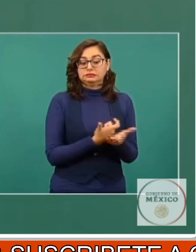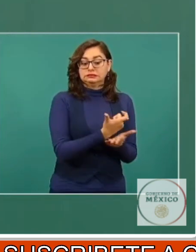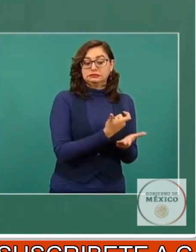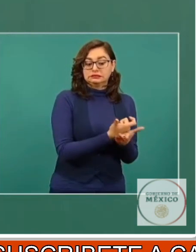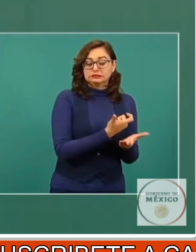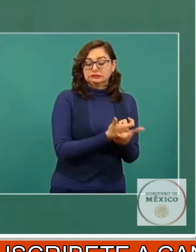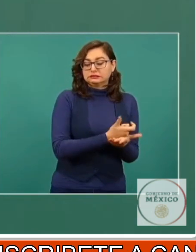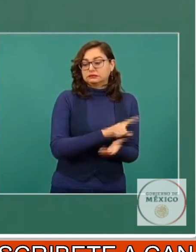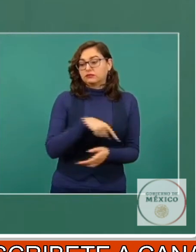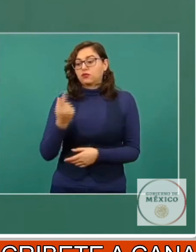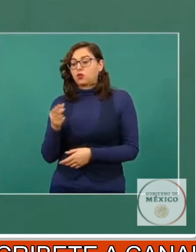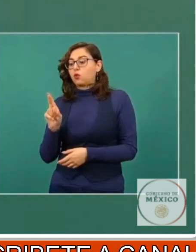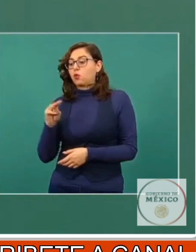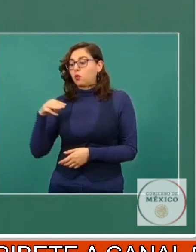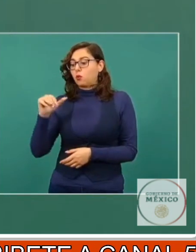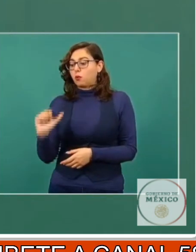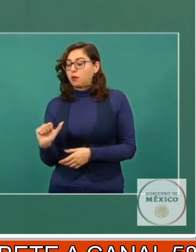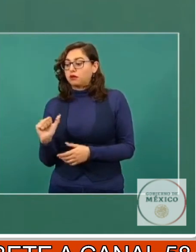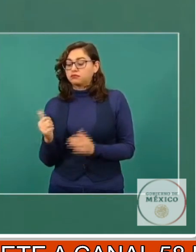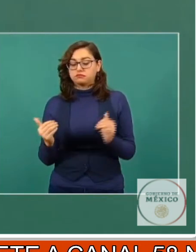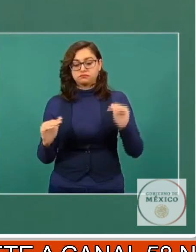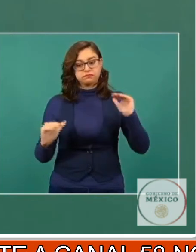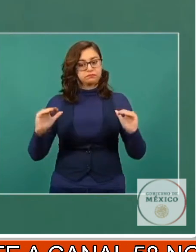no vamos a aumentar el salario mínimo